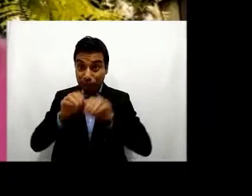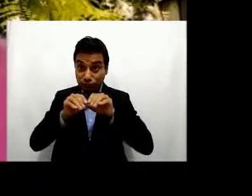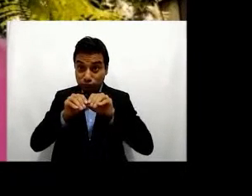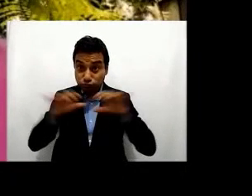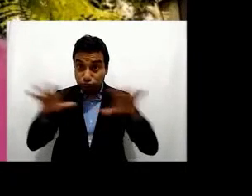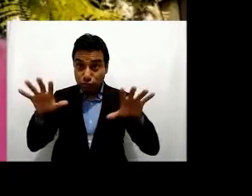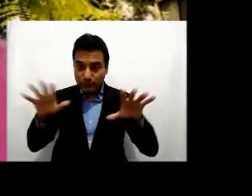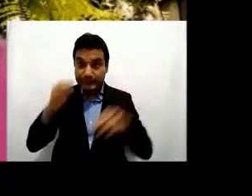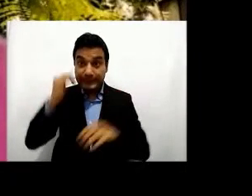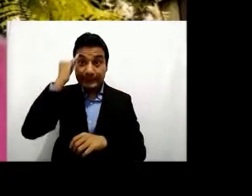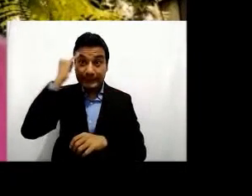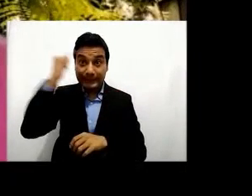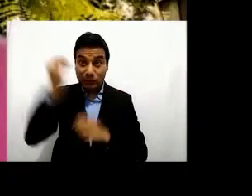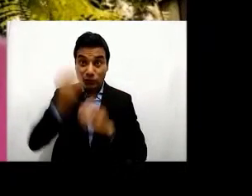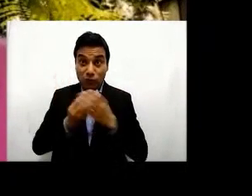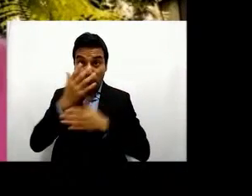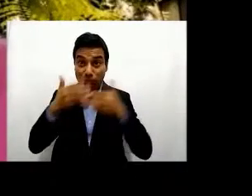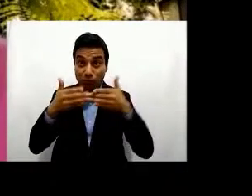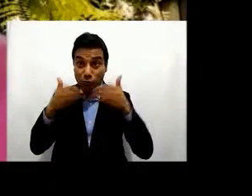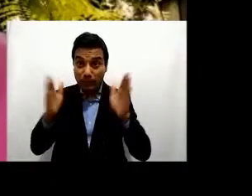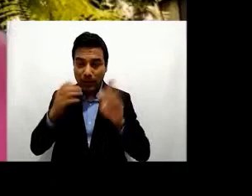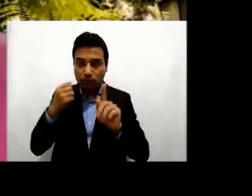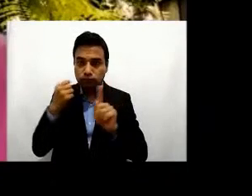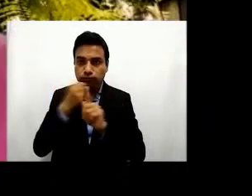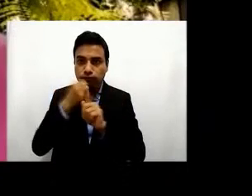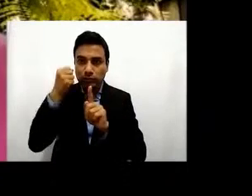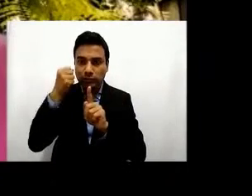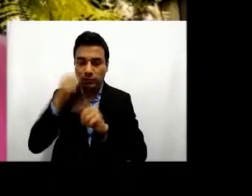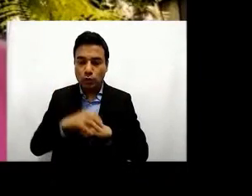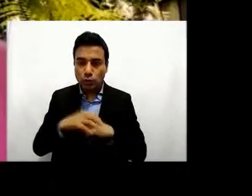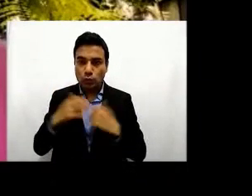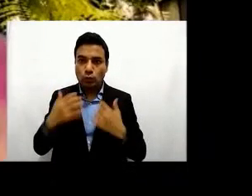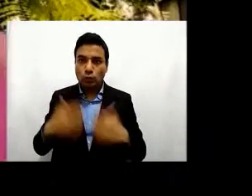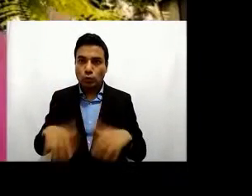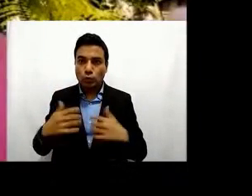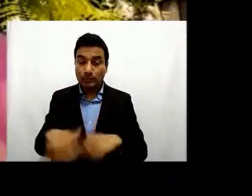fue la falta de visión de complejidad,